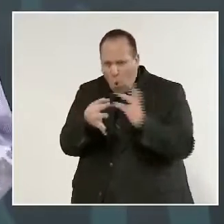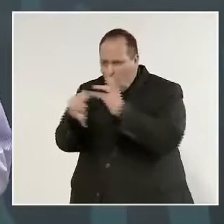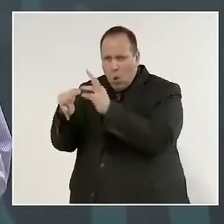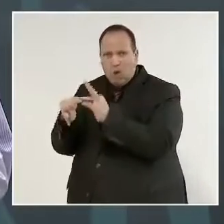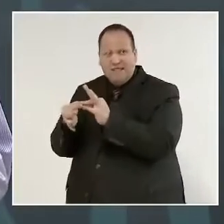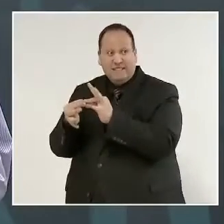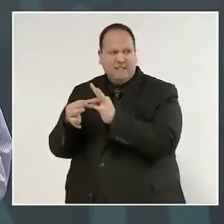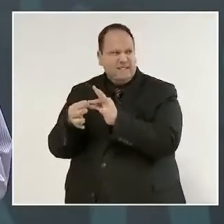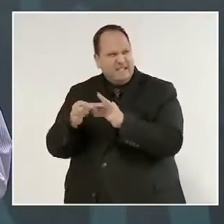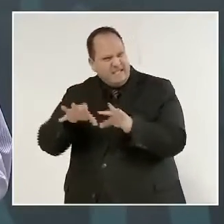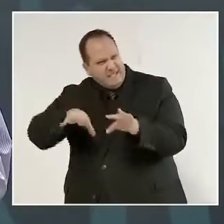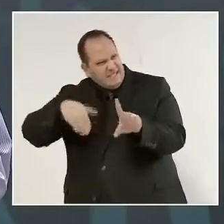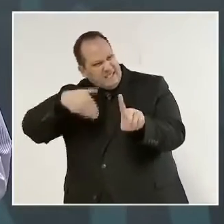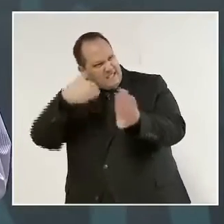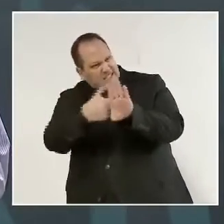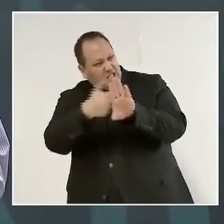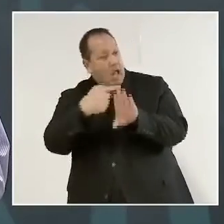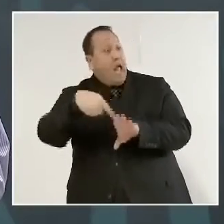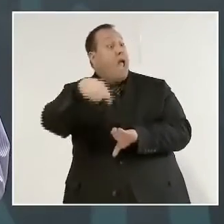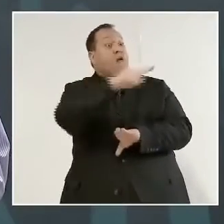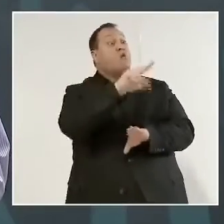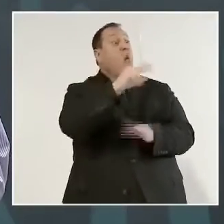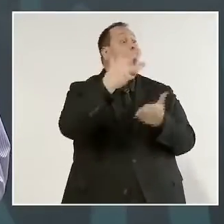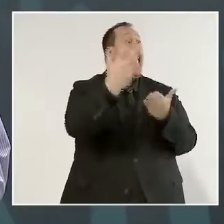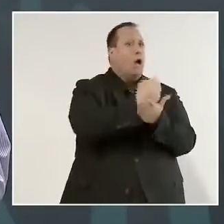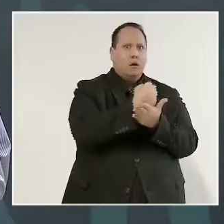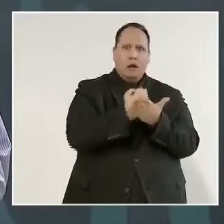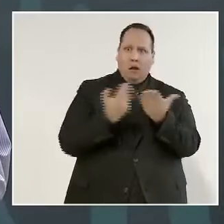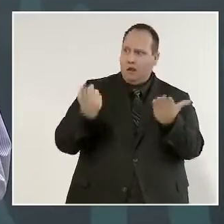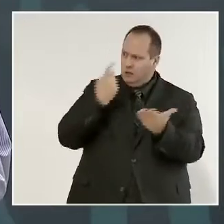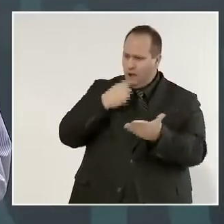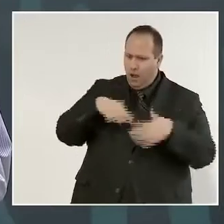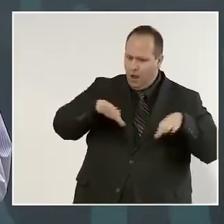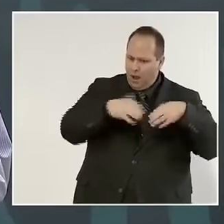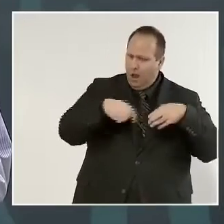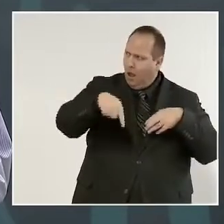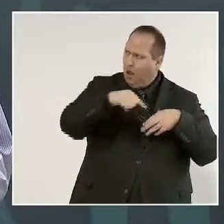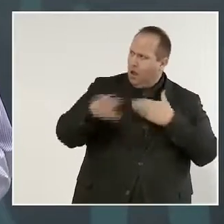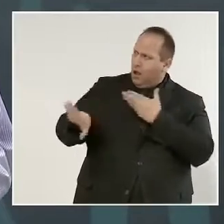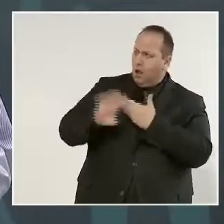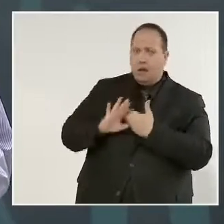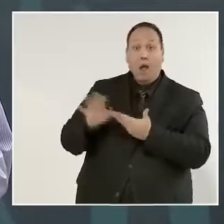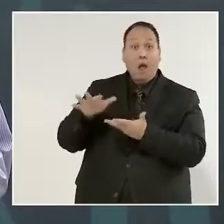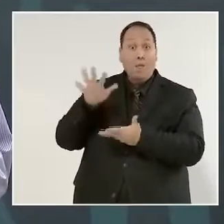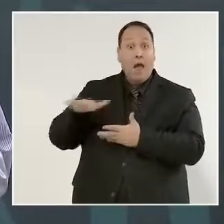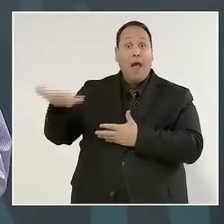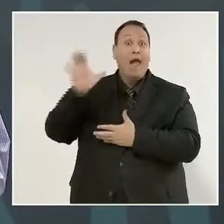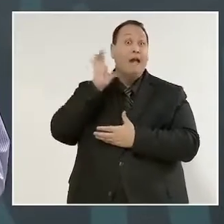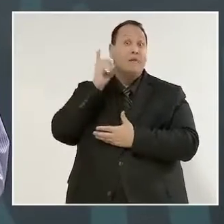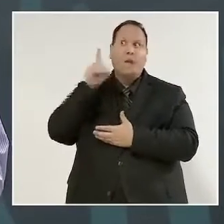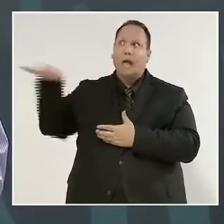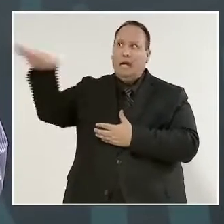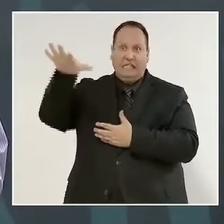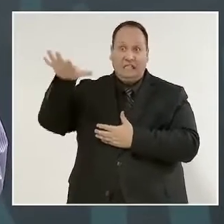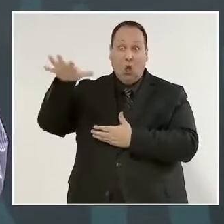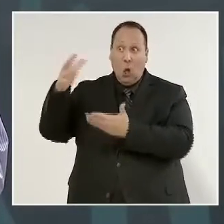ganen, decían acerca de nosotros, la mayoría en la Cámara de Diputados.